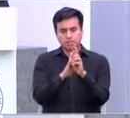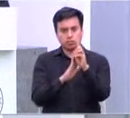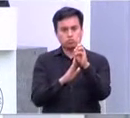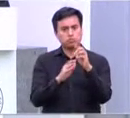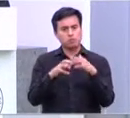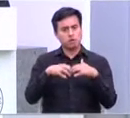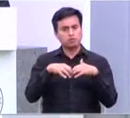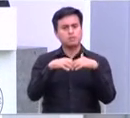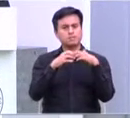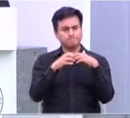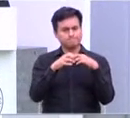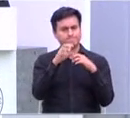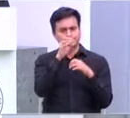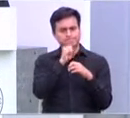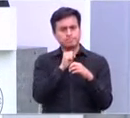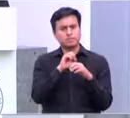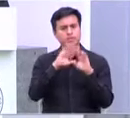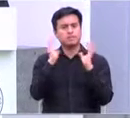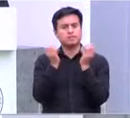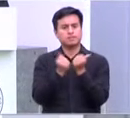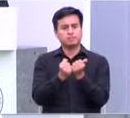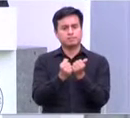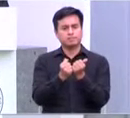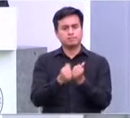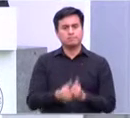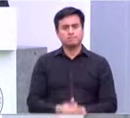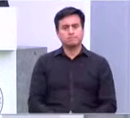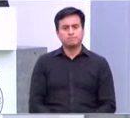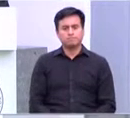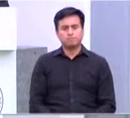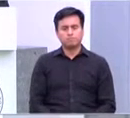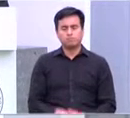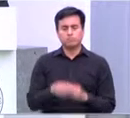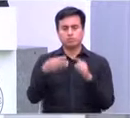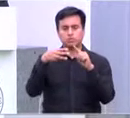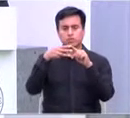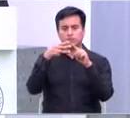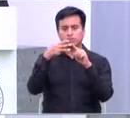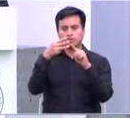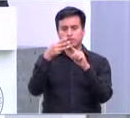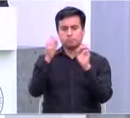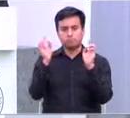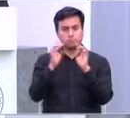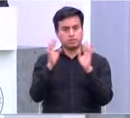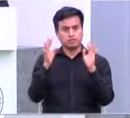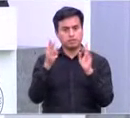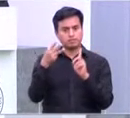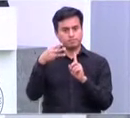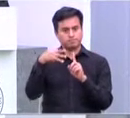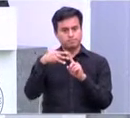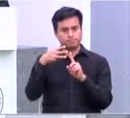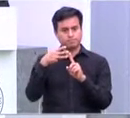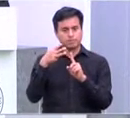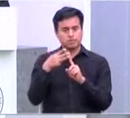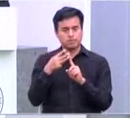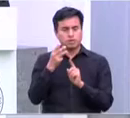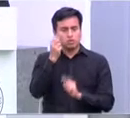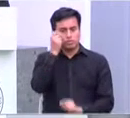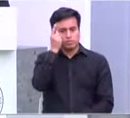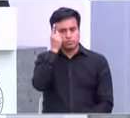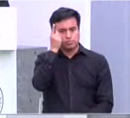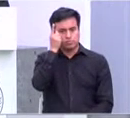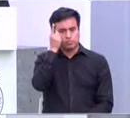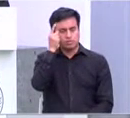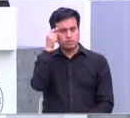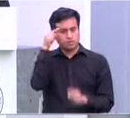sostenible e integral son tres palabras mágicas cuya comprensión y